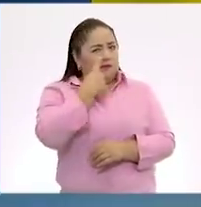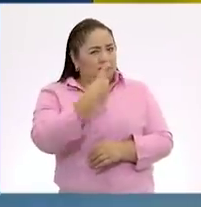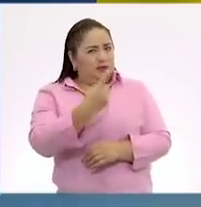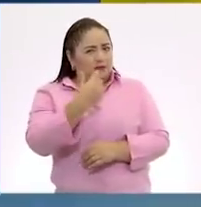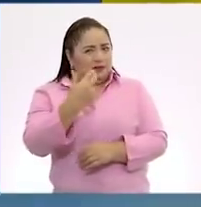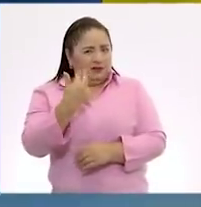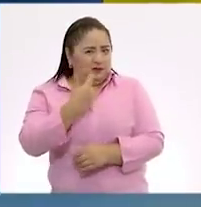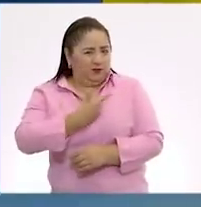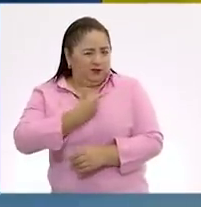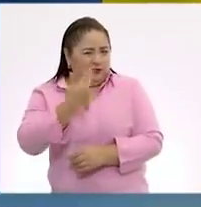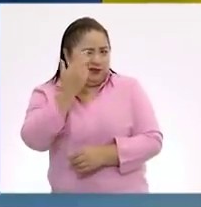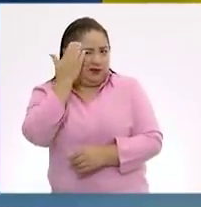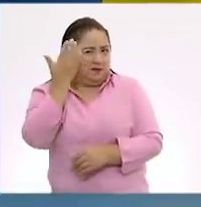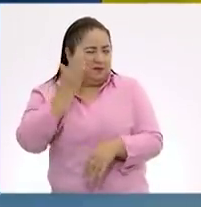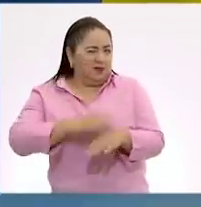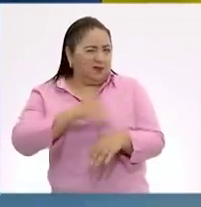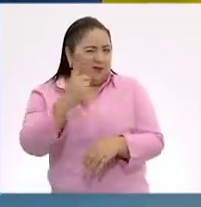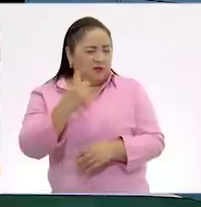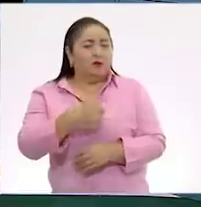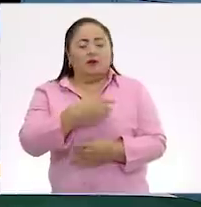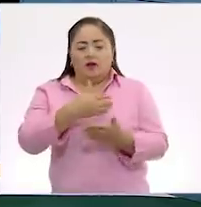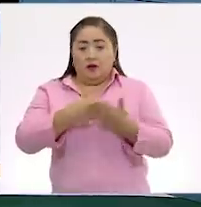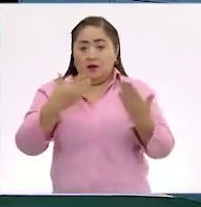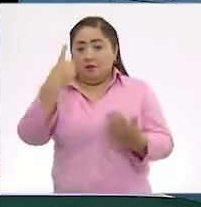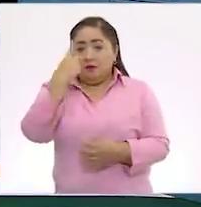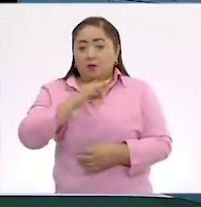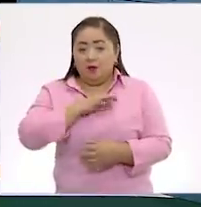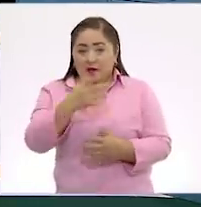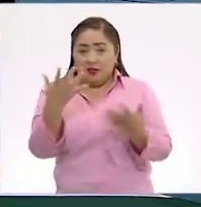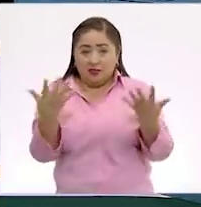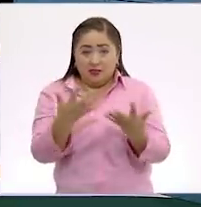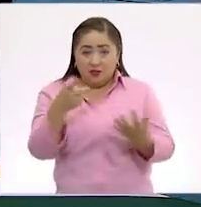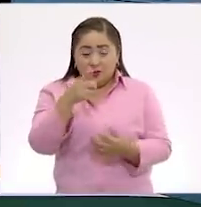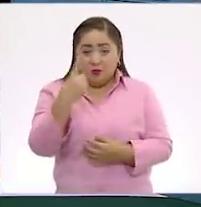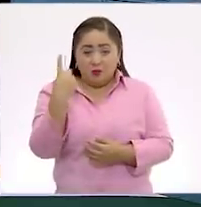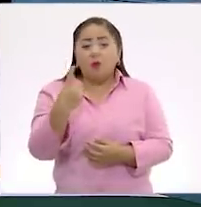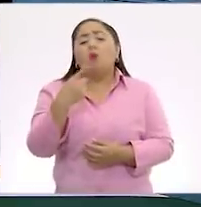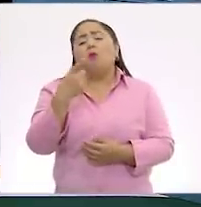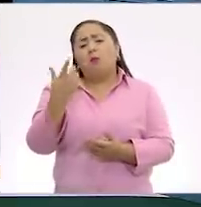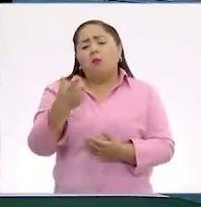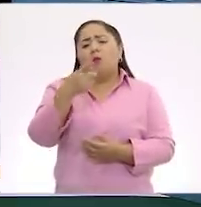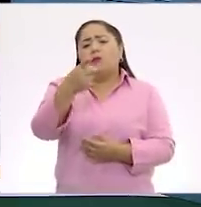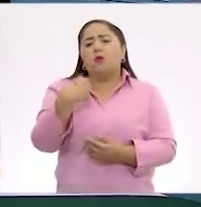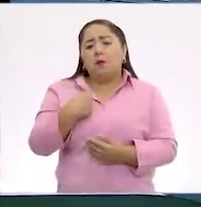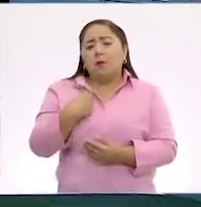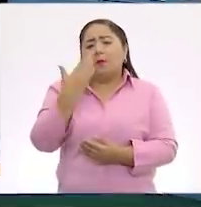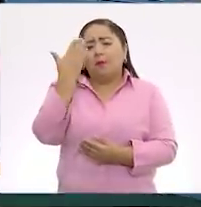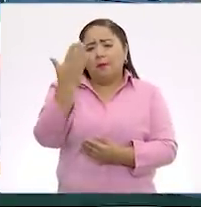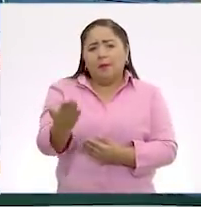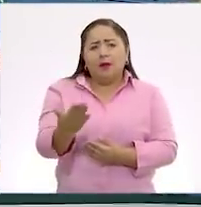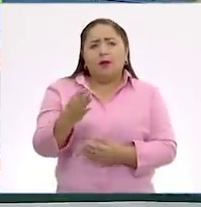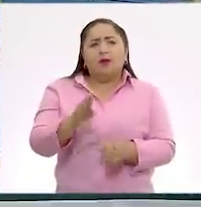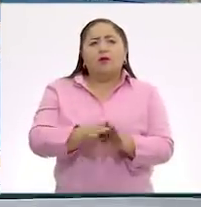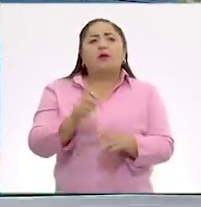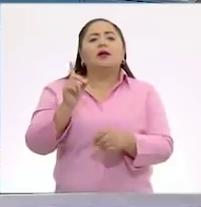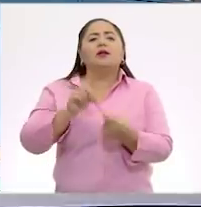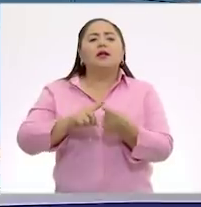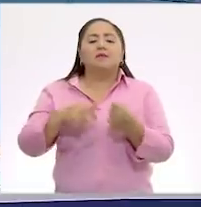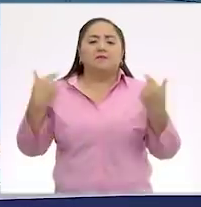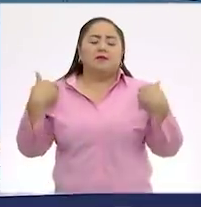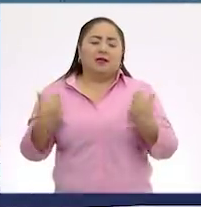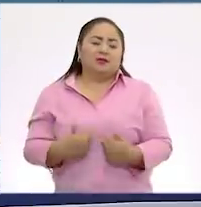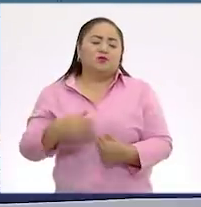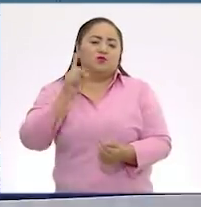uno? Sí, claro. Bueno, pues para poder realizar uno, solicito la presencia de la